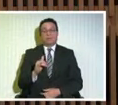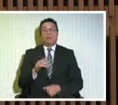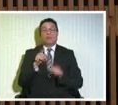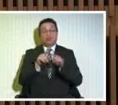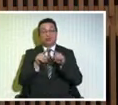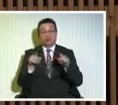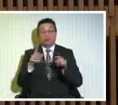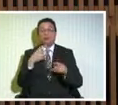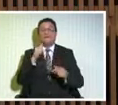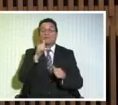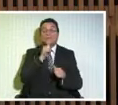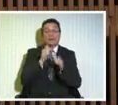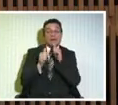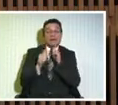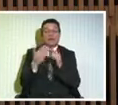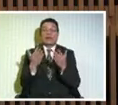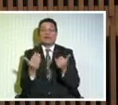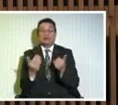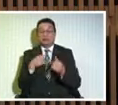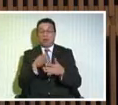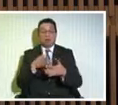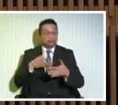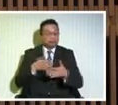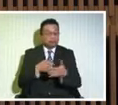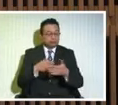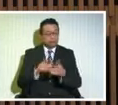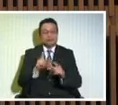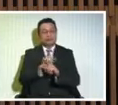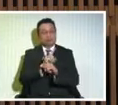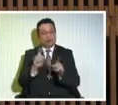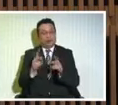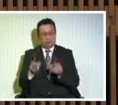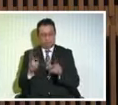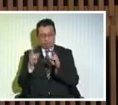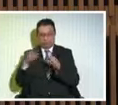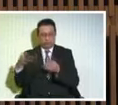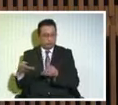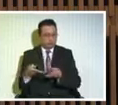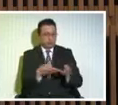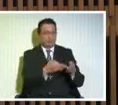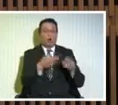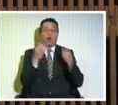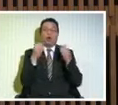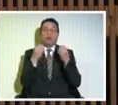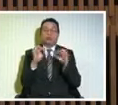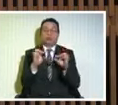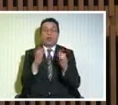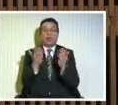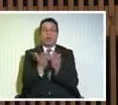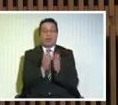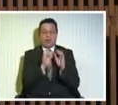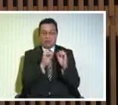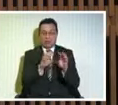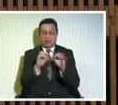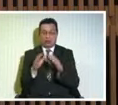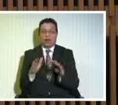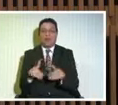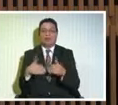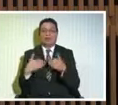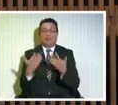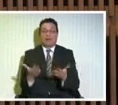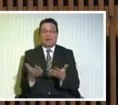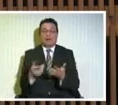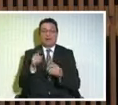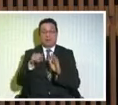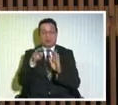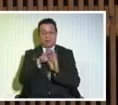sus carencias nunca van a ser un obstáculo para que puedan acceder a las oportunidades que la educación ofrece. Desde